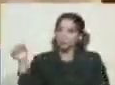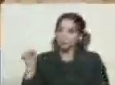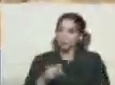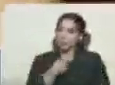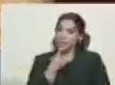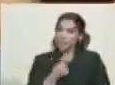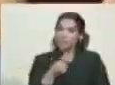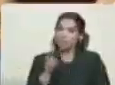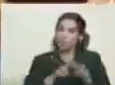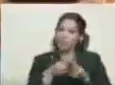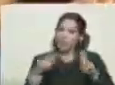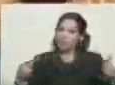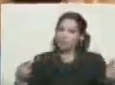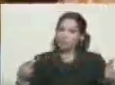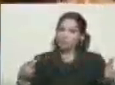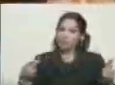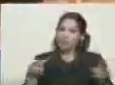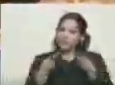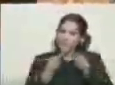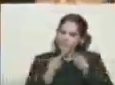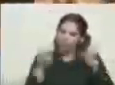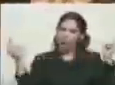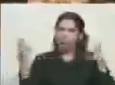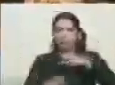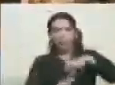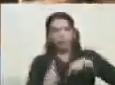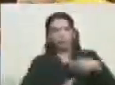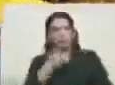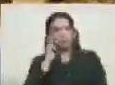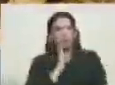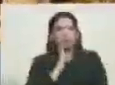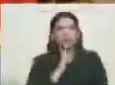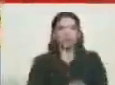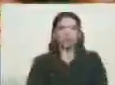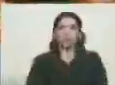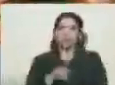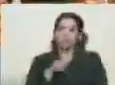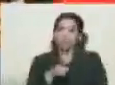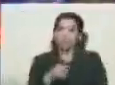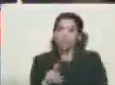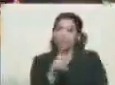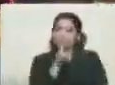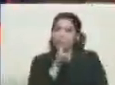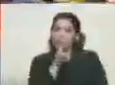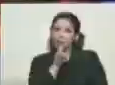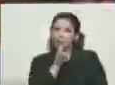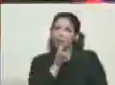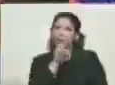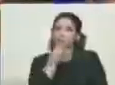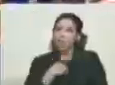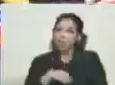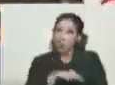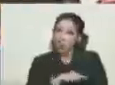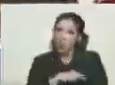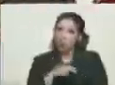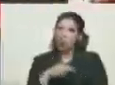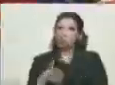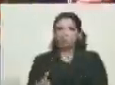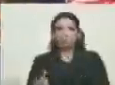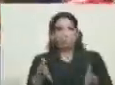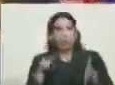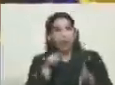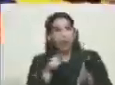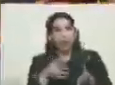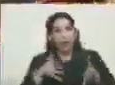paz seguirá siendo el mensaje de la revolución bolivariana. Es parte de la información que podemos aportar en esta gran